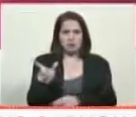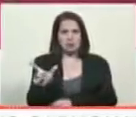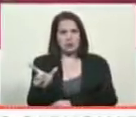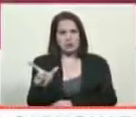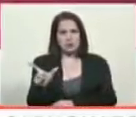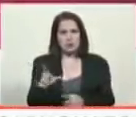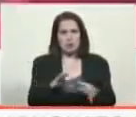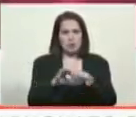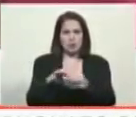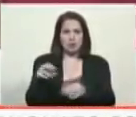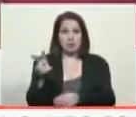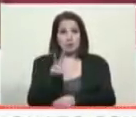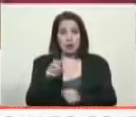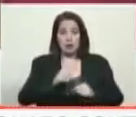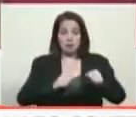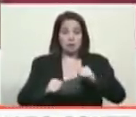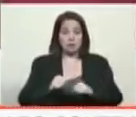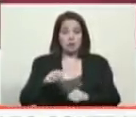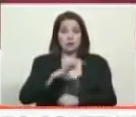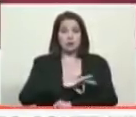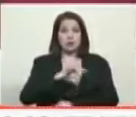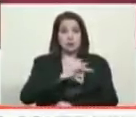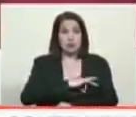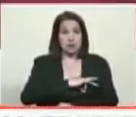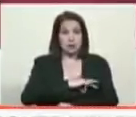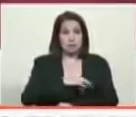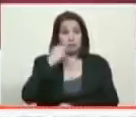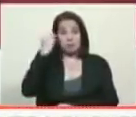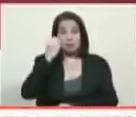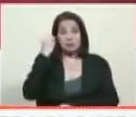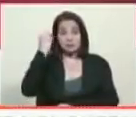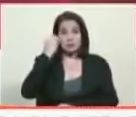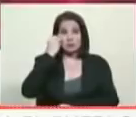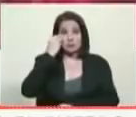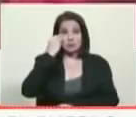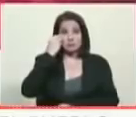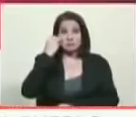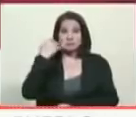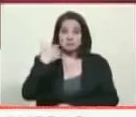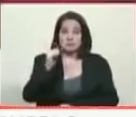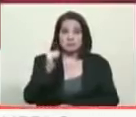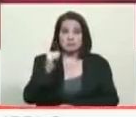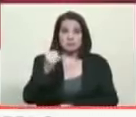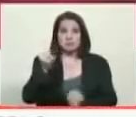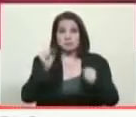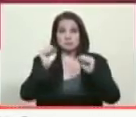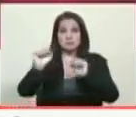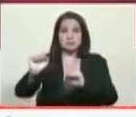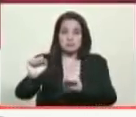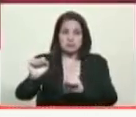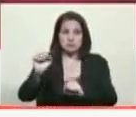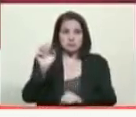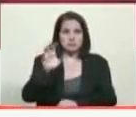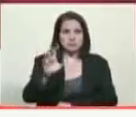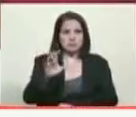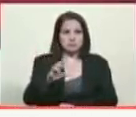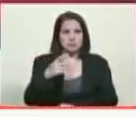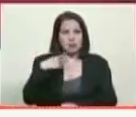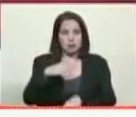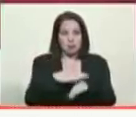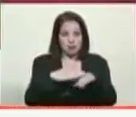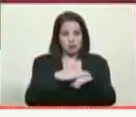Venezuela, movimientos sociales, pensemos que hay que defender la patria. Yo me imagino, y perdónenme,